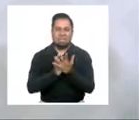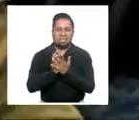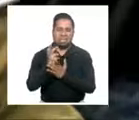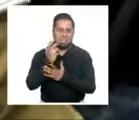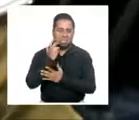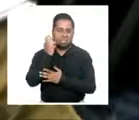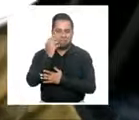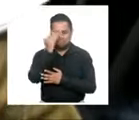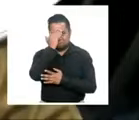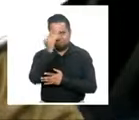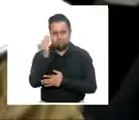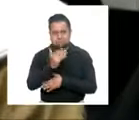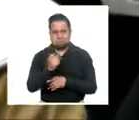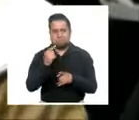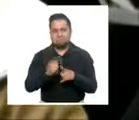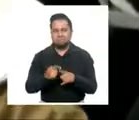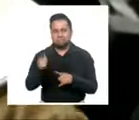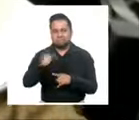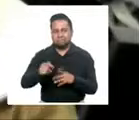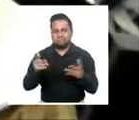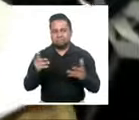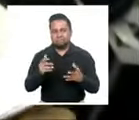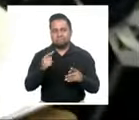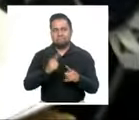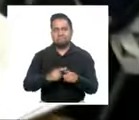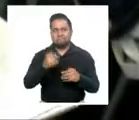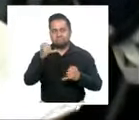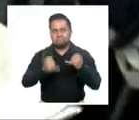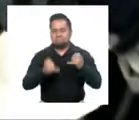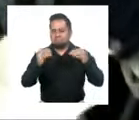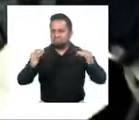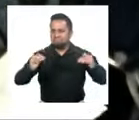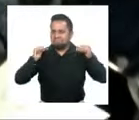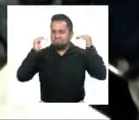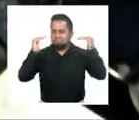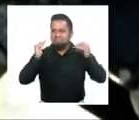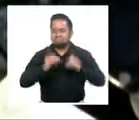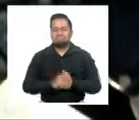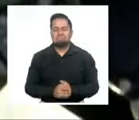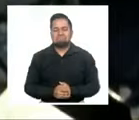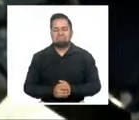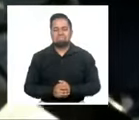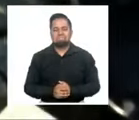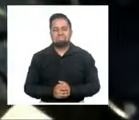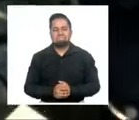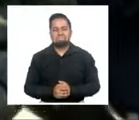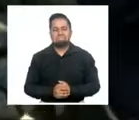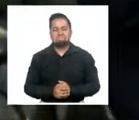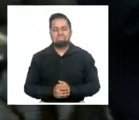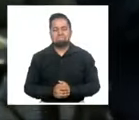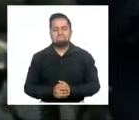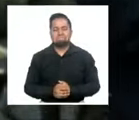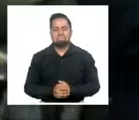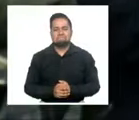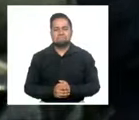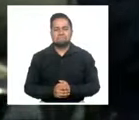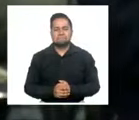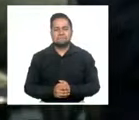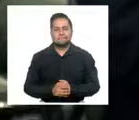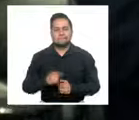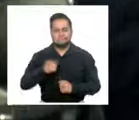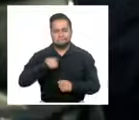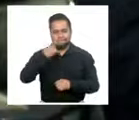exageración de parte de los magistrados. Creemos que es una